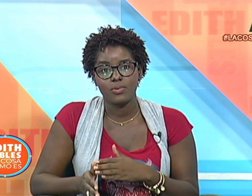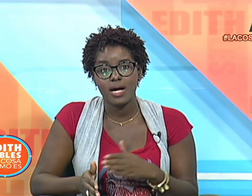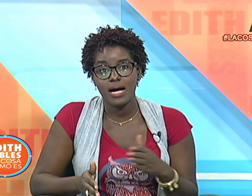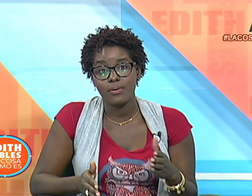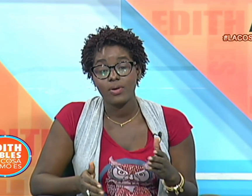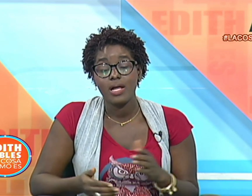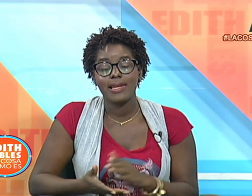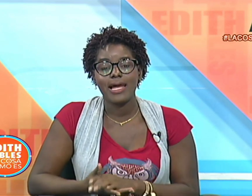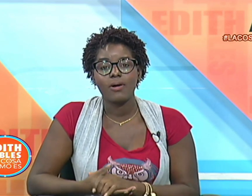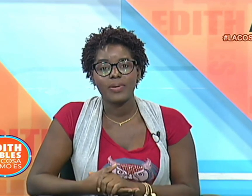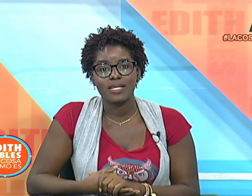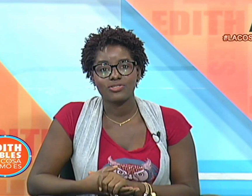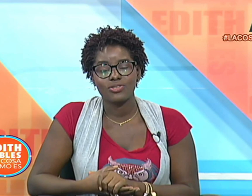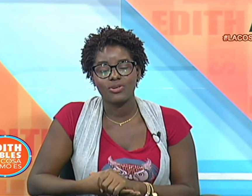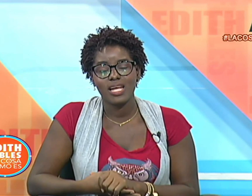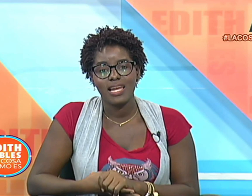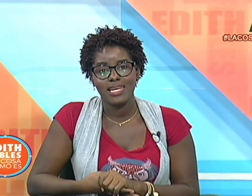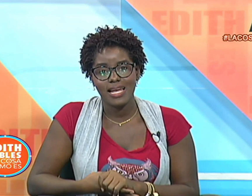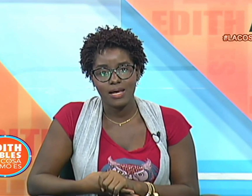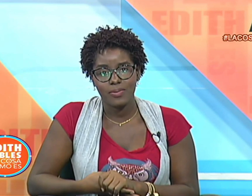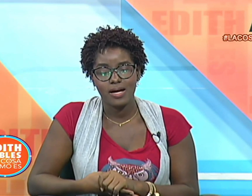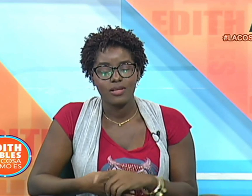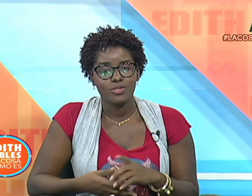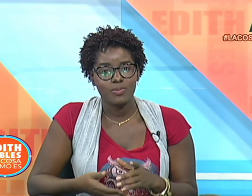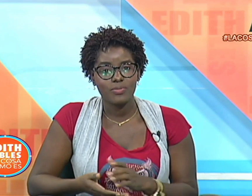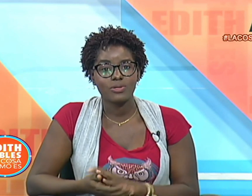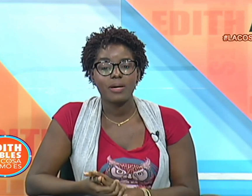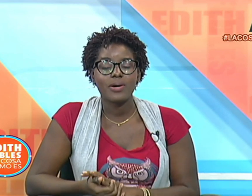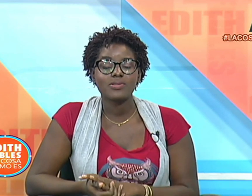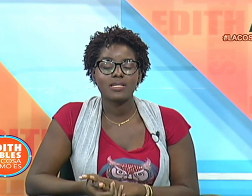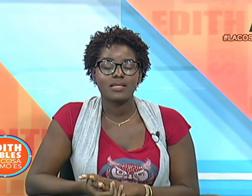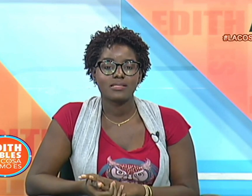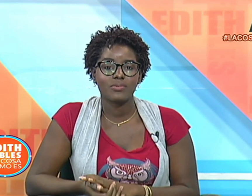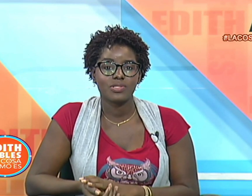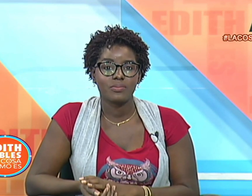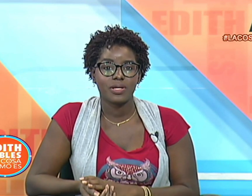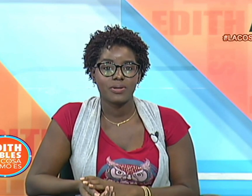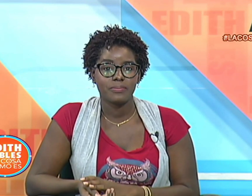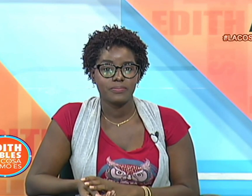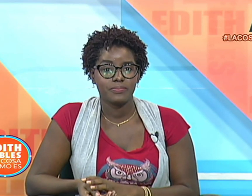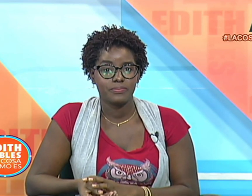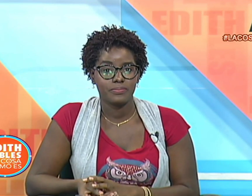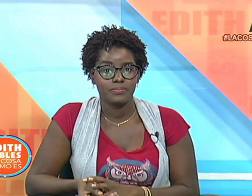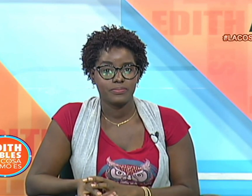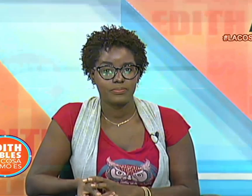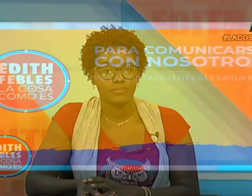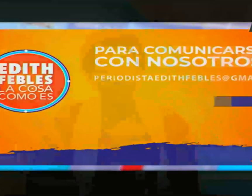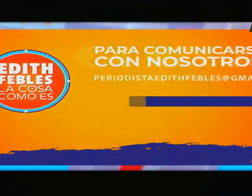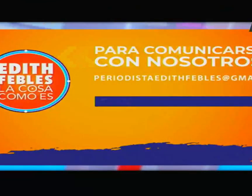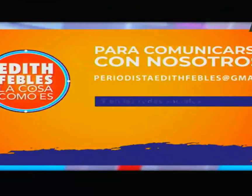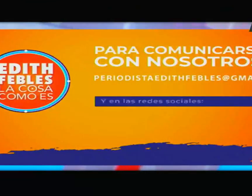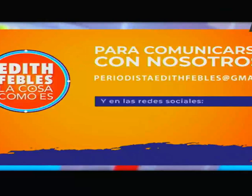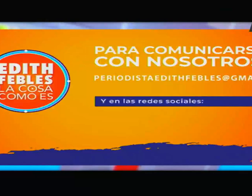llevó a cabo la operación larva nos vamos a una pausa y regresamos en breve